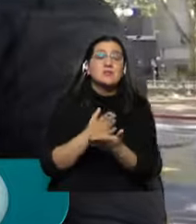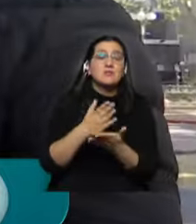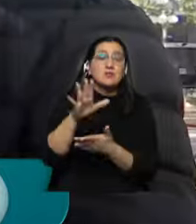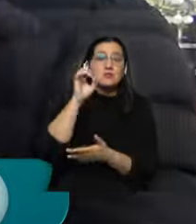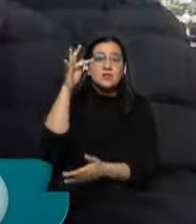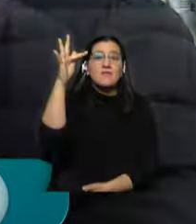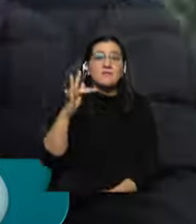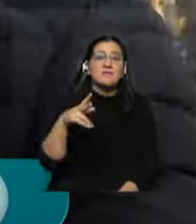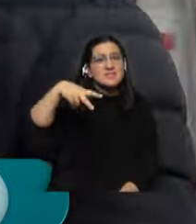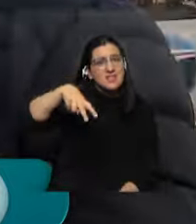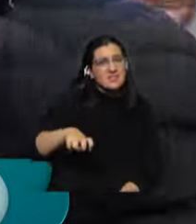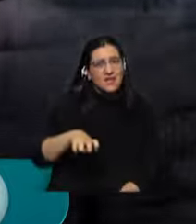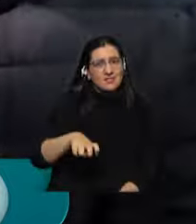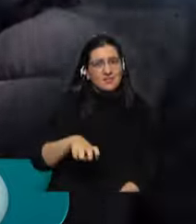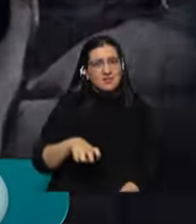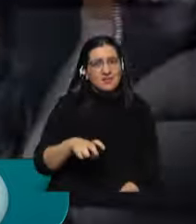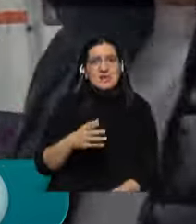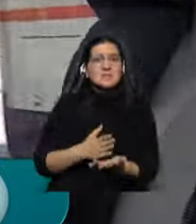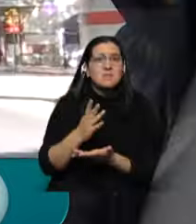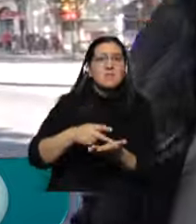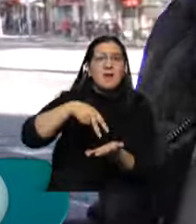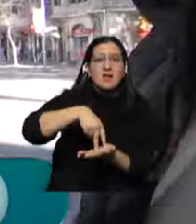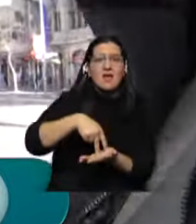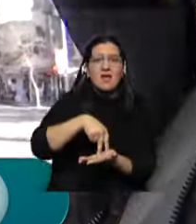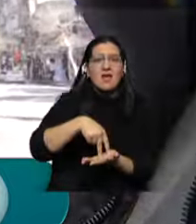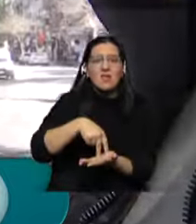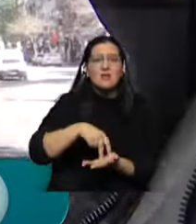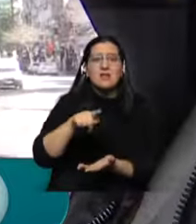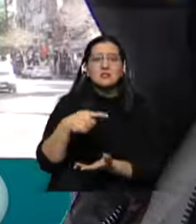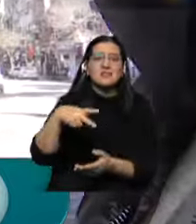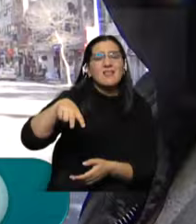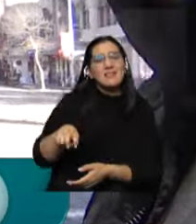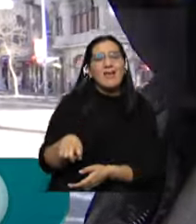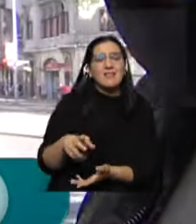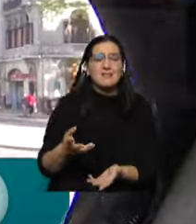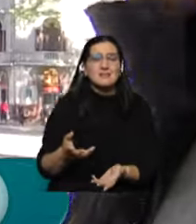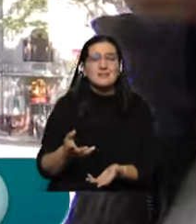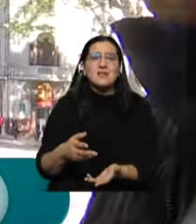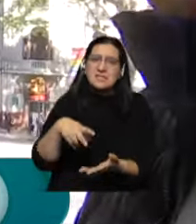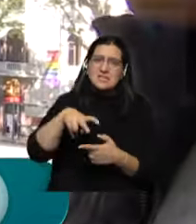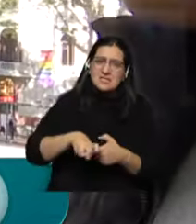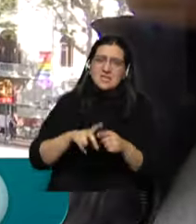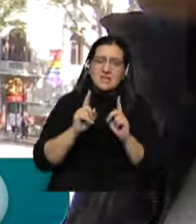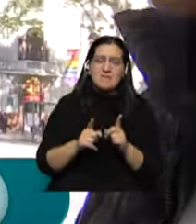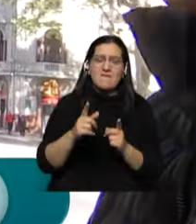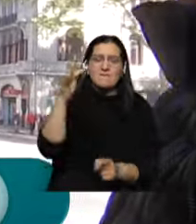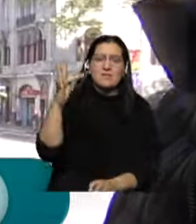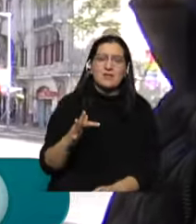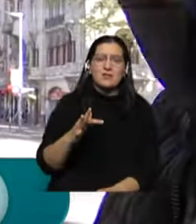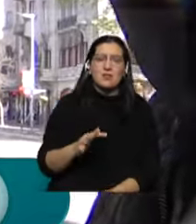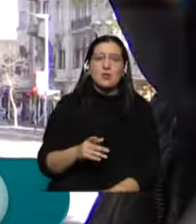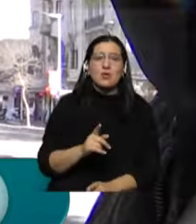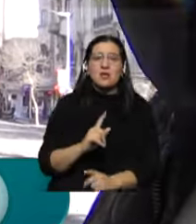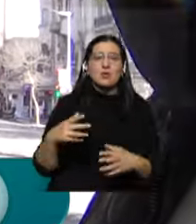que se siente, que él está siempre parado y las otras chicas sentadas, que se siente de una vez y que no